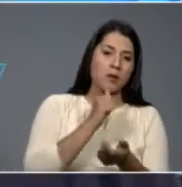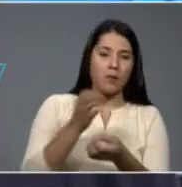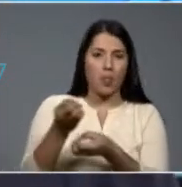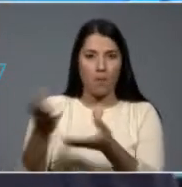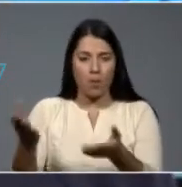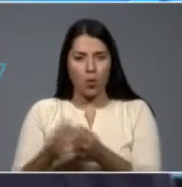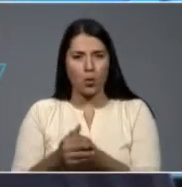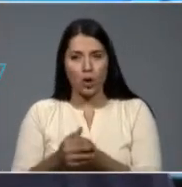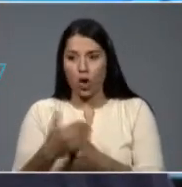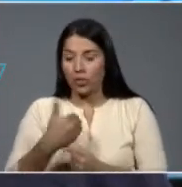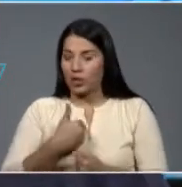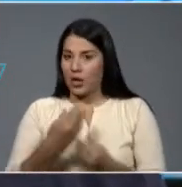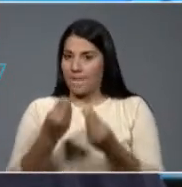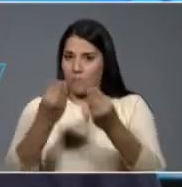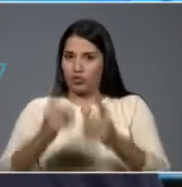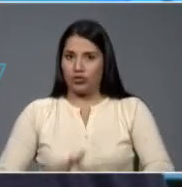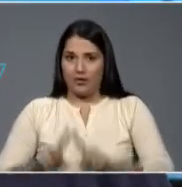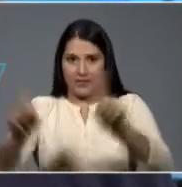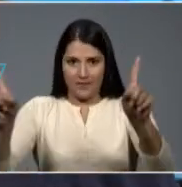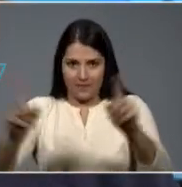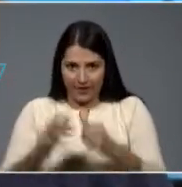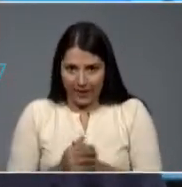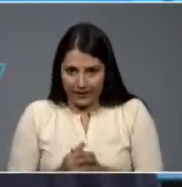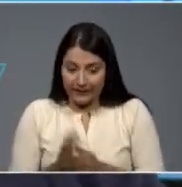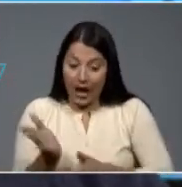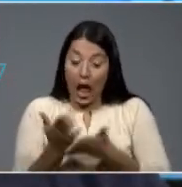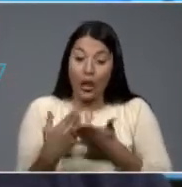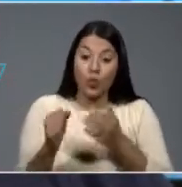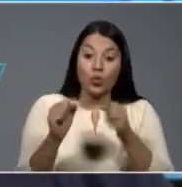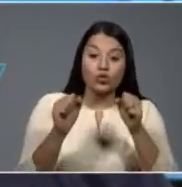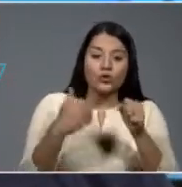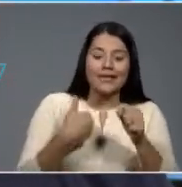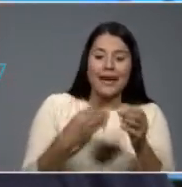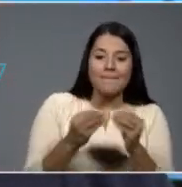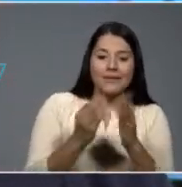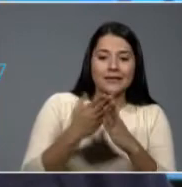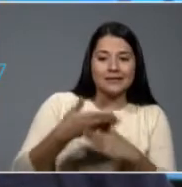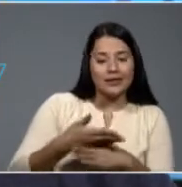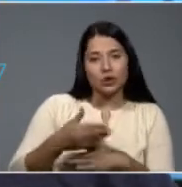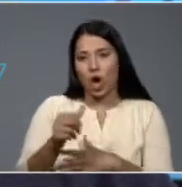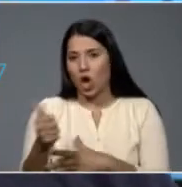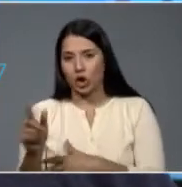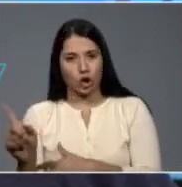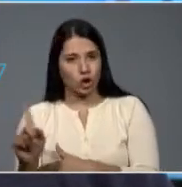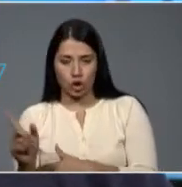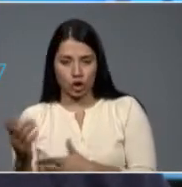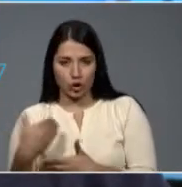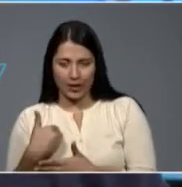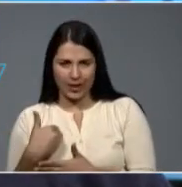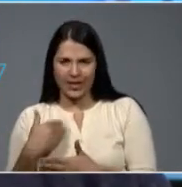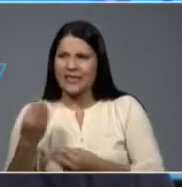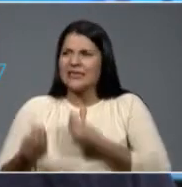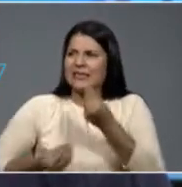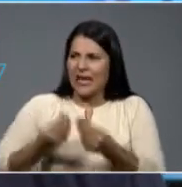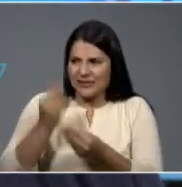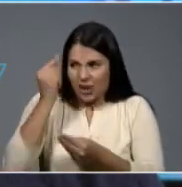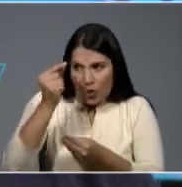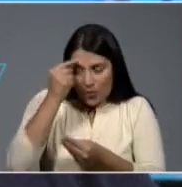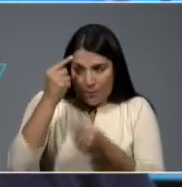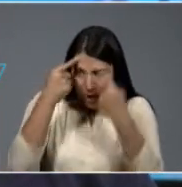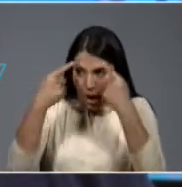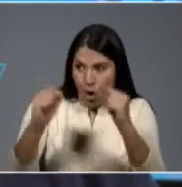una diferencia abismal, sí, entre las posibilidades de unos y otros. ¿Qué puede hacer el Estado para equiparar estas necesidades? Porque, por